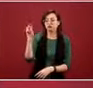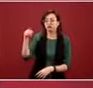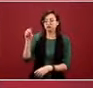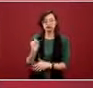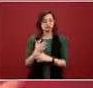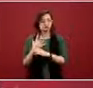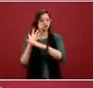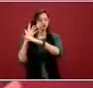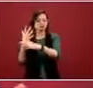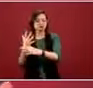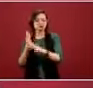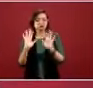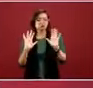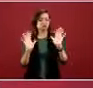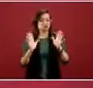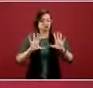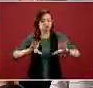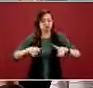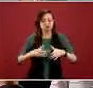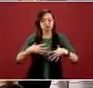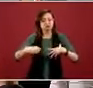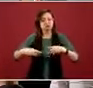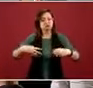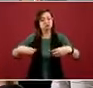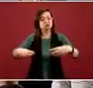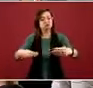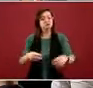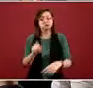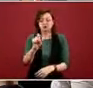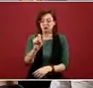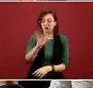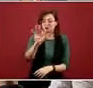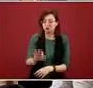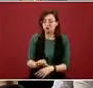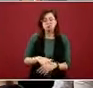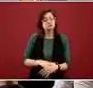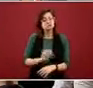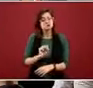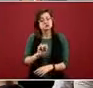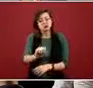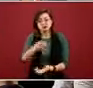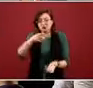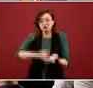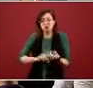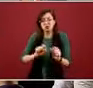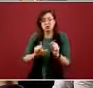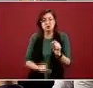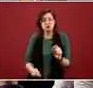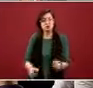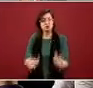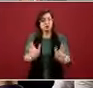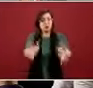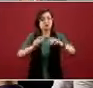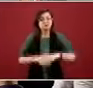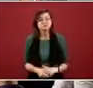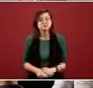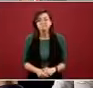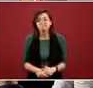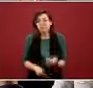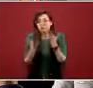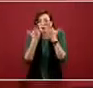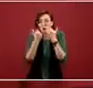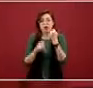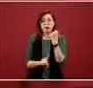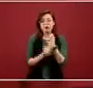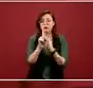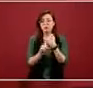comunitarios. No hay ningún problema. Efectivamente, son contagios que ocurrieron en el interior del país. Eso no